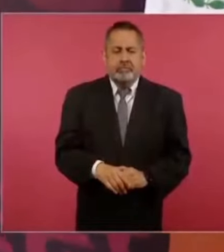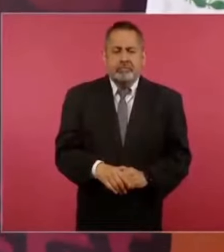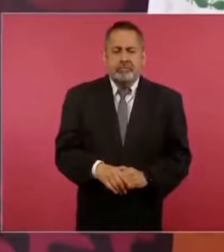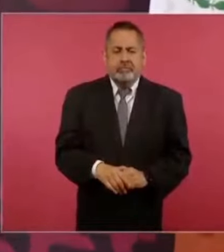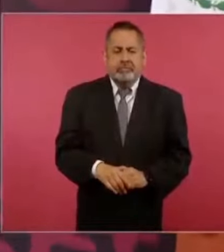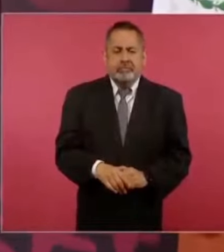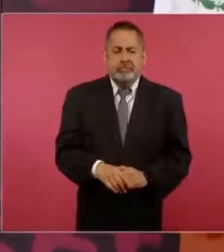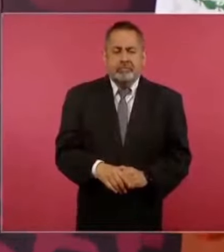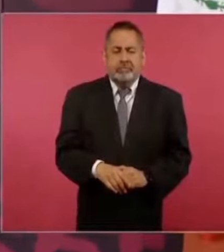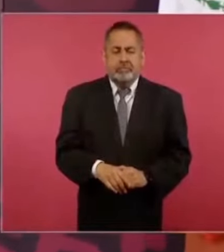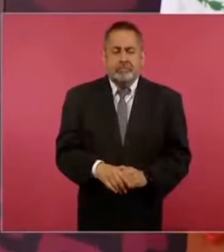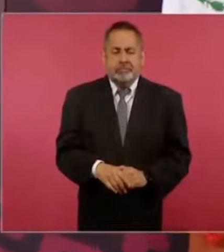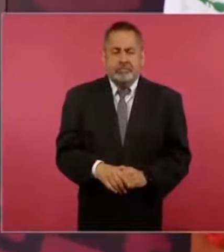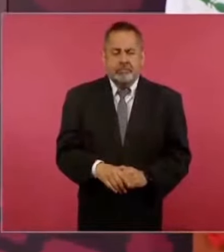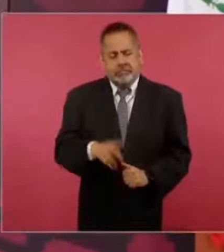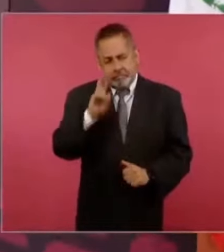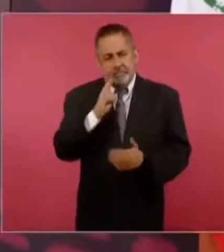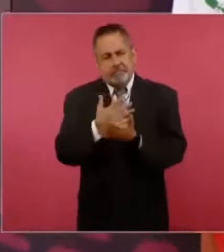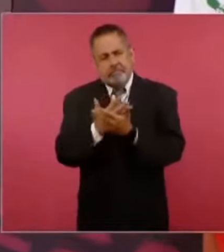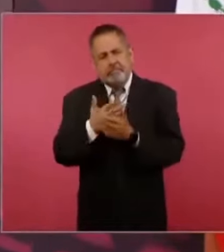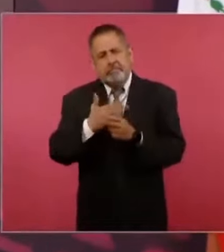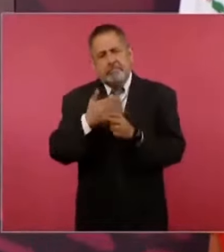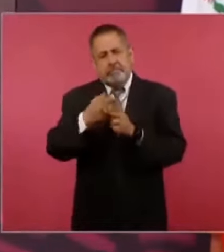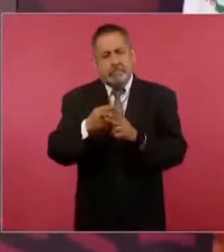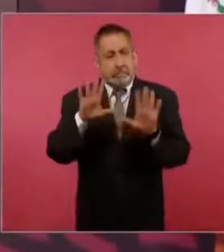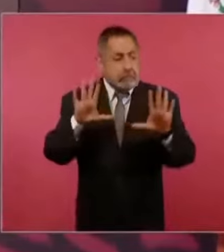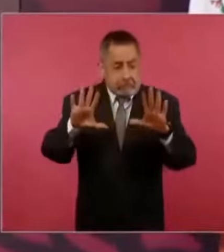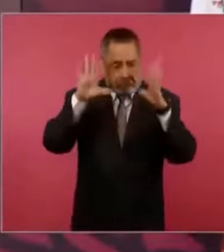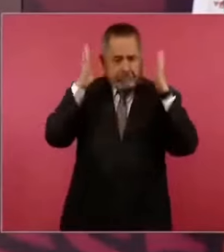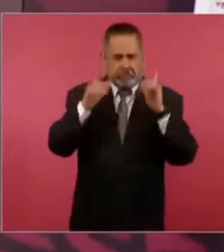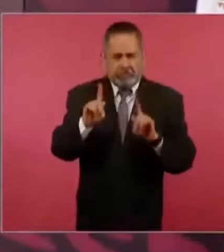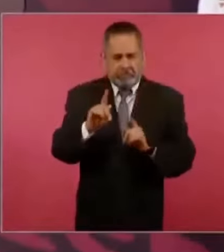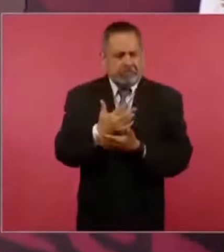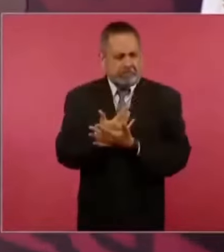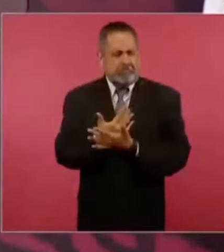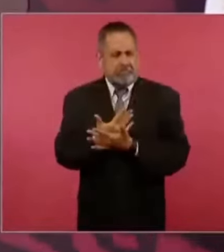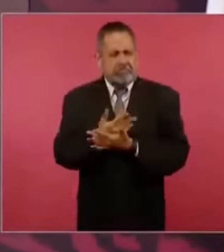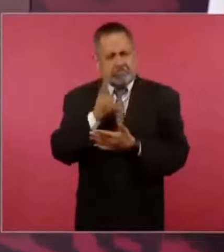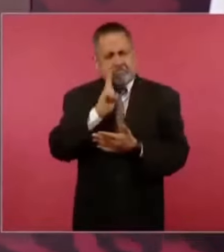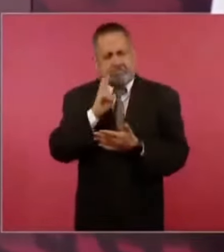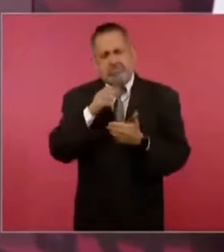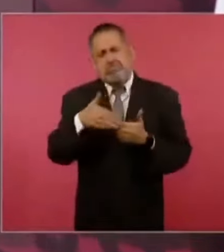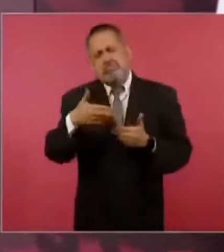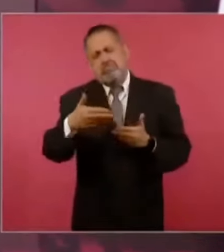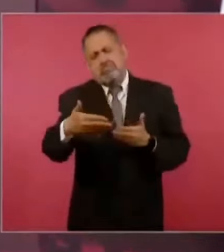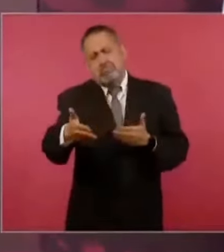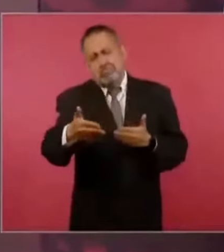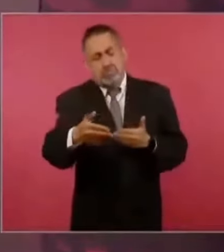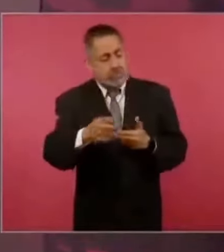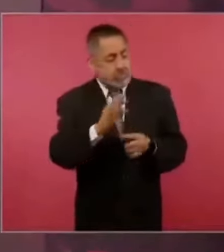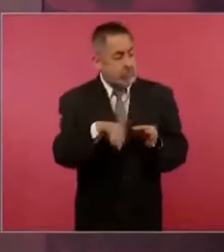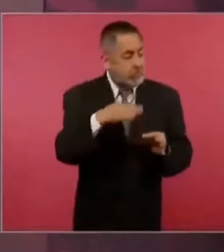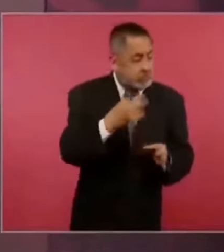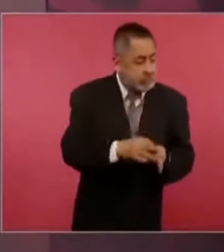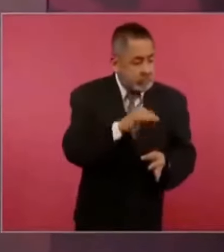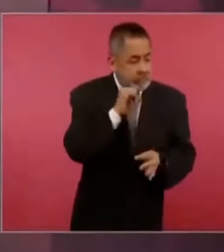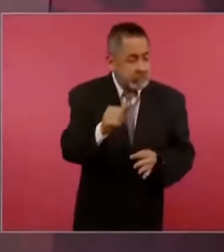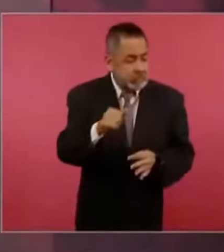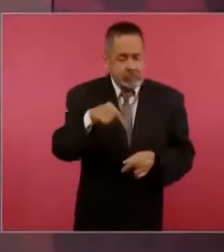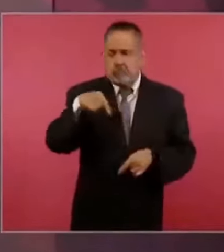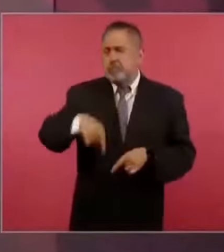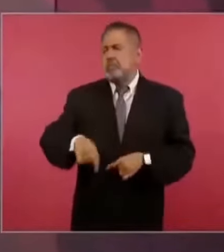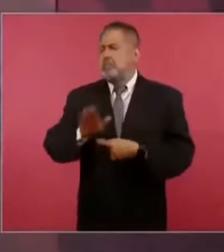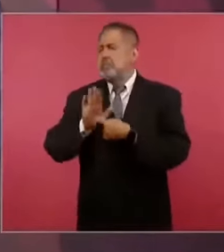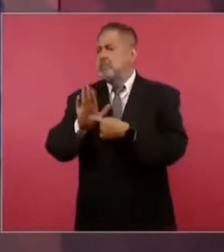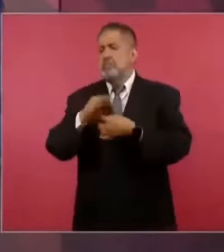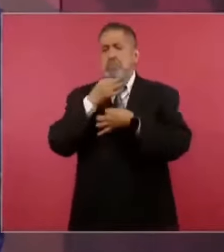y vamos a esperarnos para que adelantamos vísperas si no cumplen Pues aquí vamos